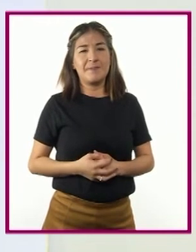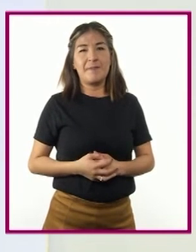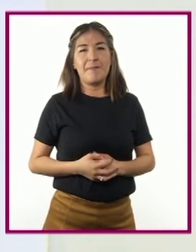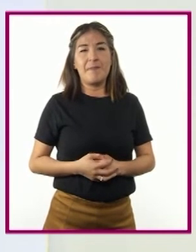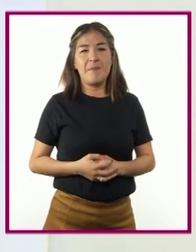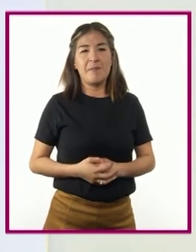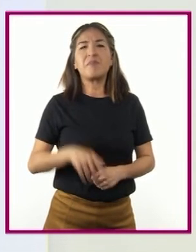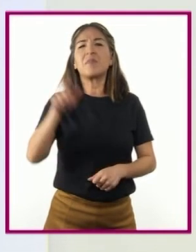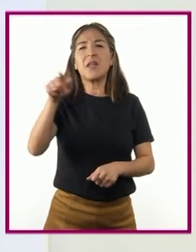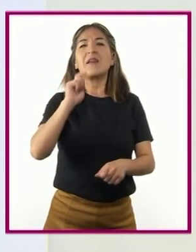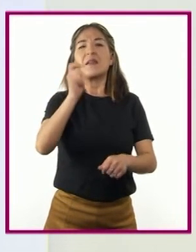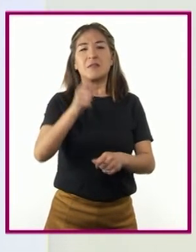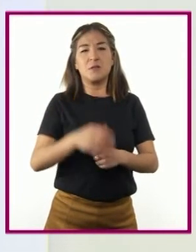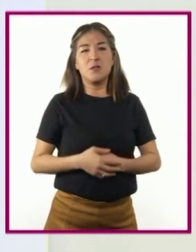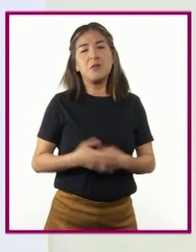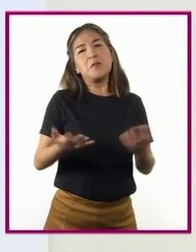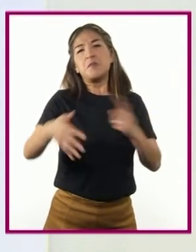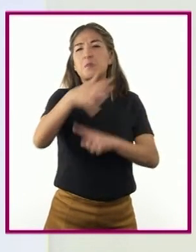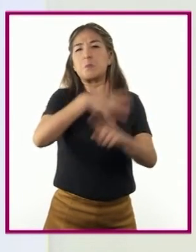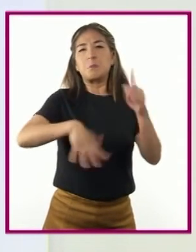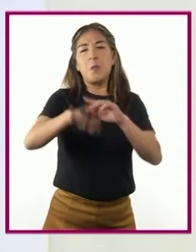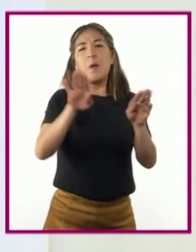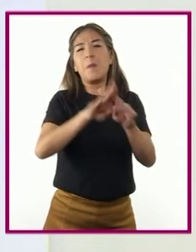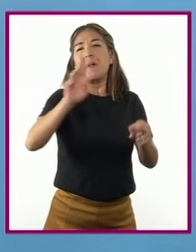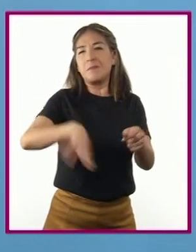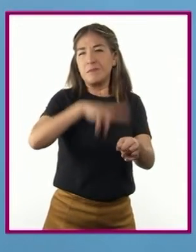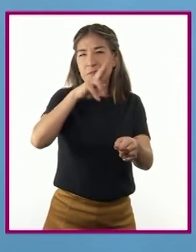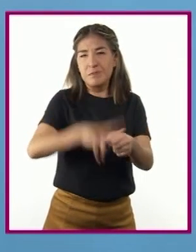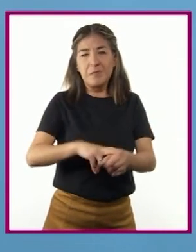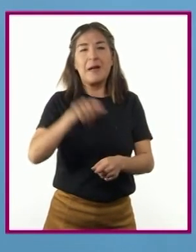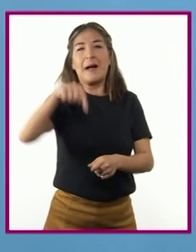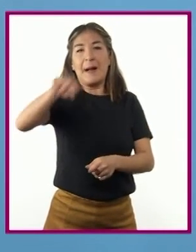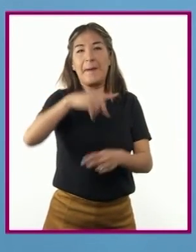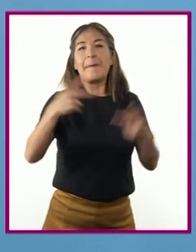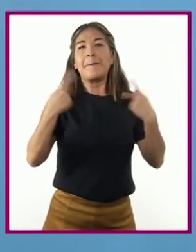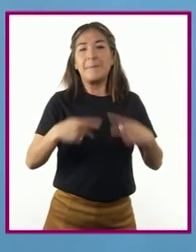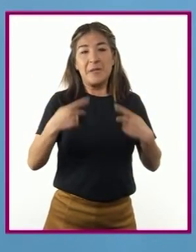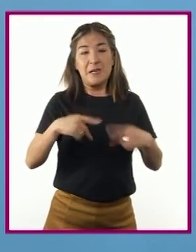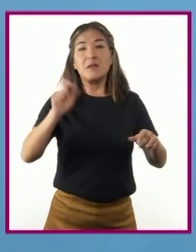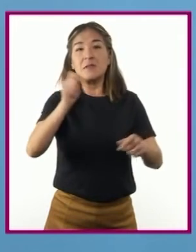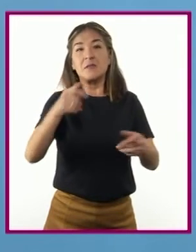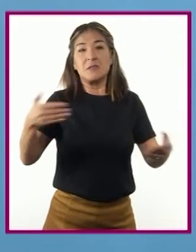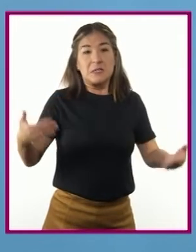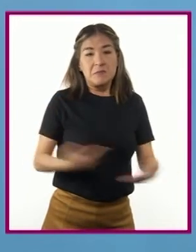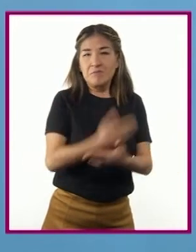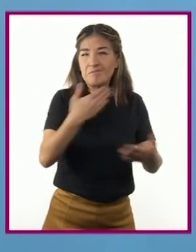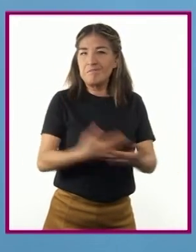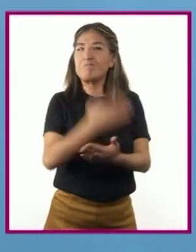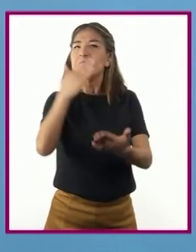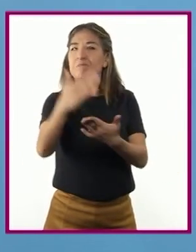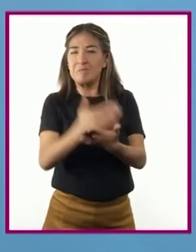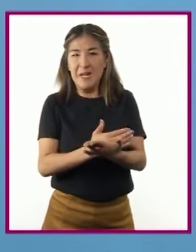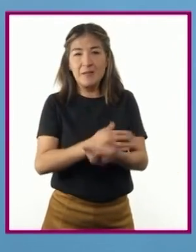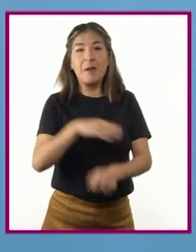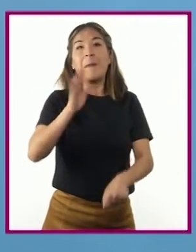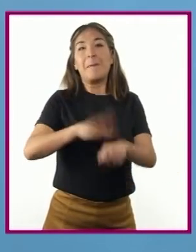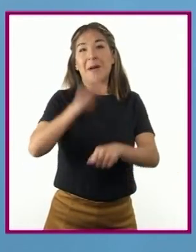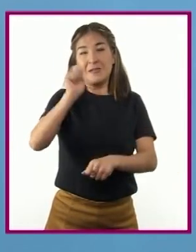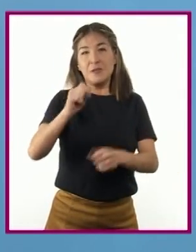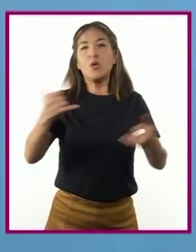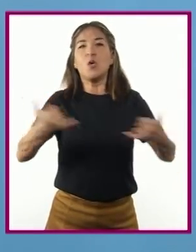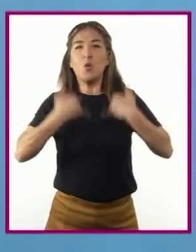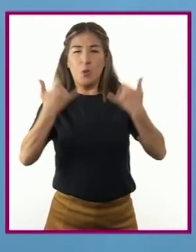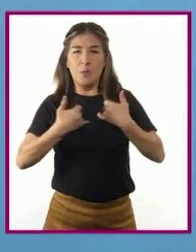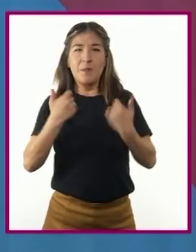pues la base es homogénea, el crecimiento de la población ha disminuido y predomina la población joven